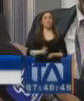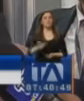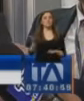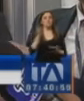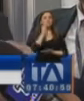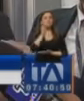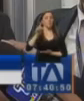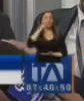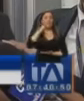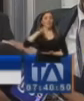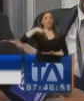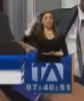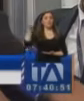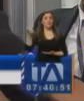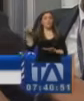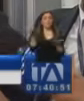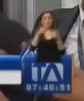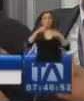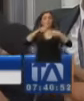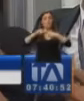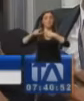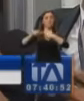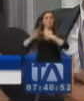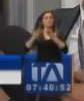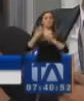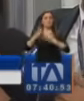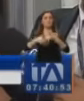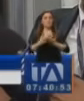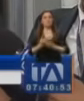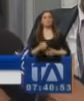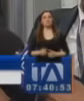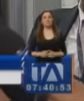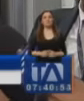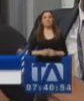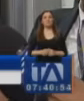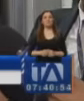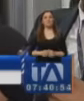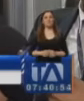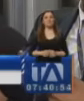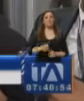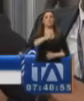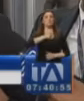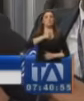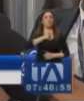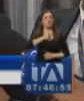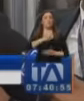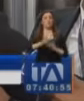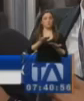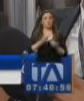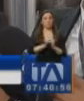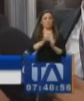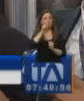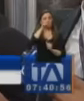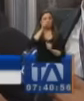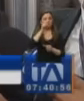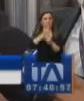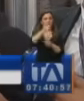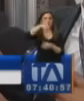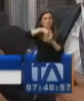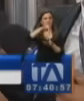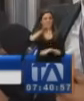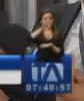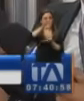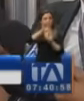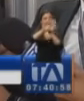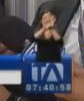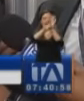decir, el padrastro, otros primos que tienen, son accionistas, son empleados, son